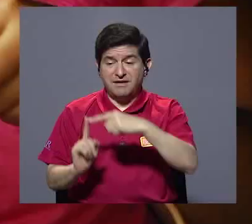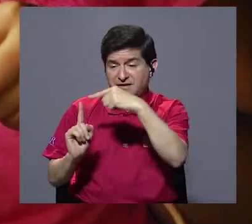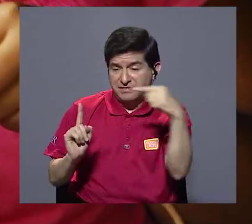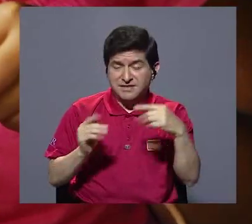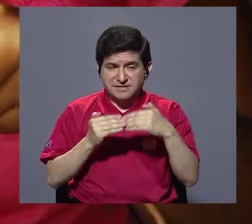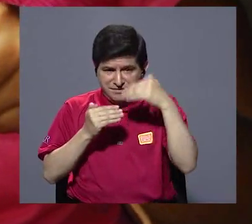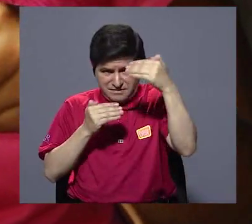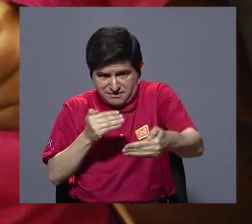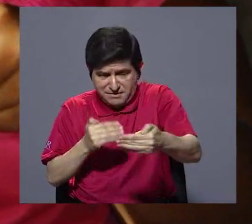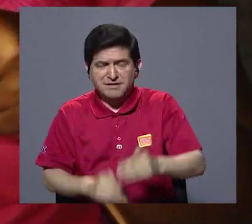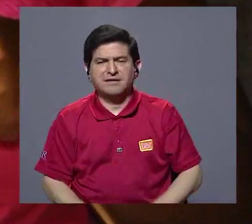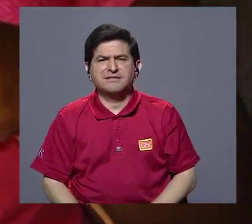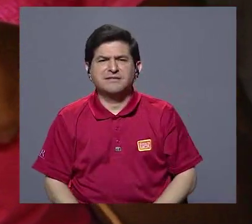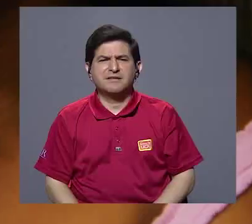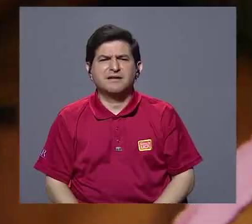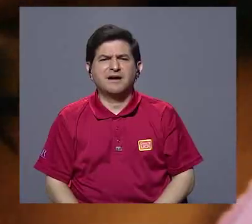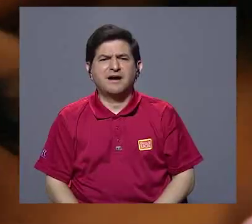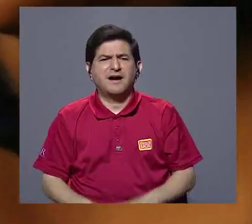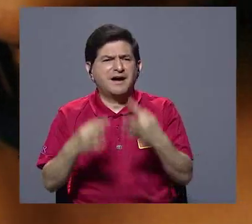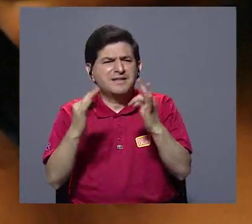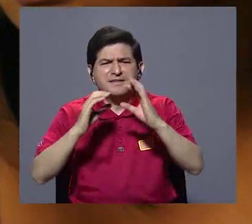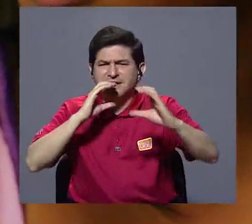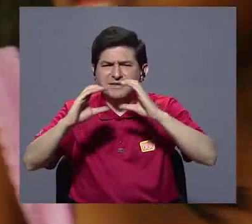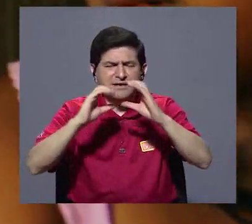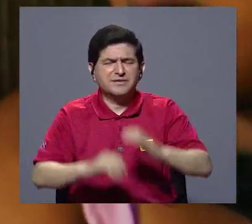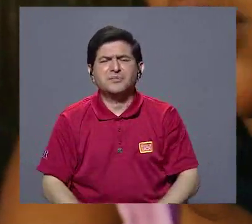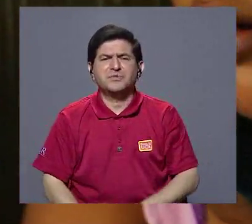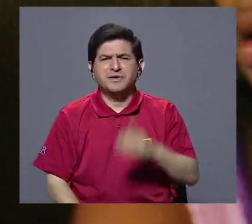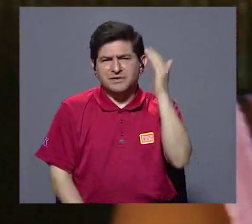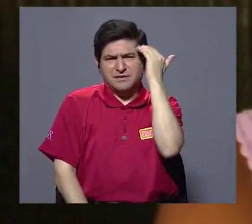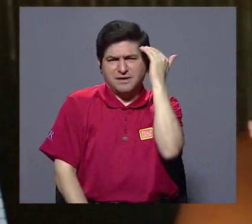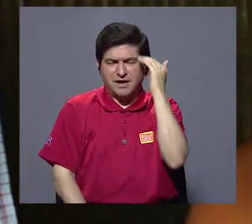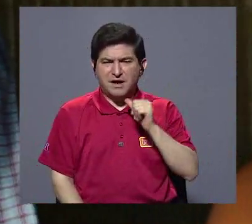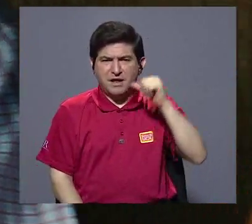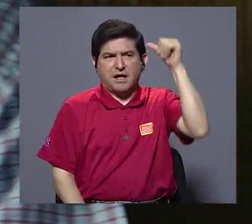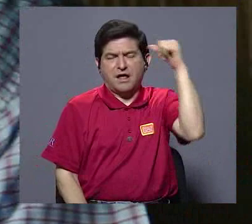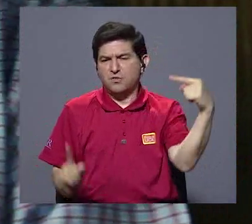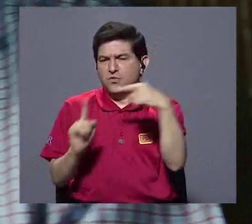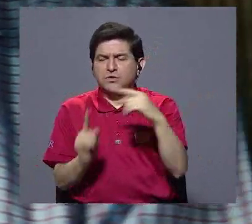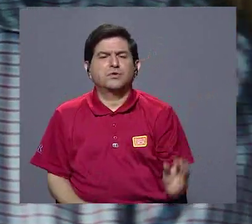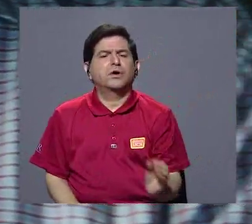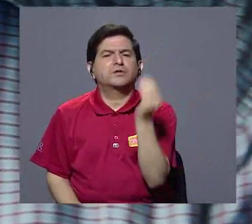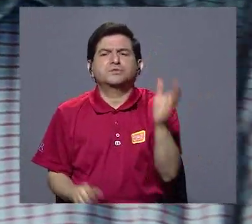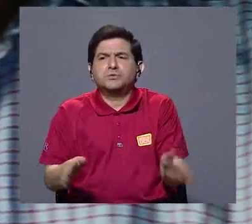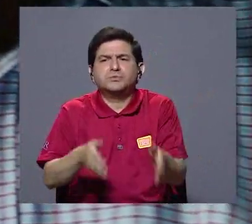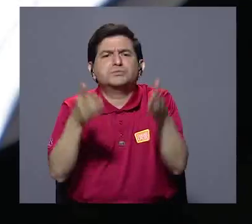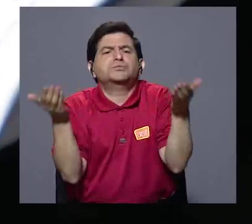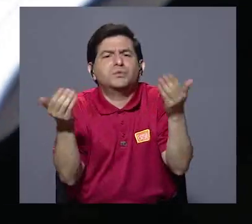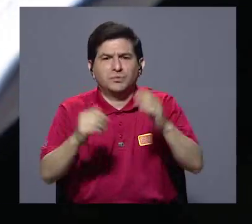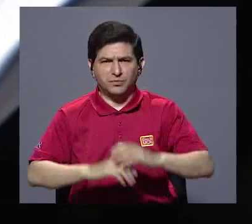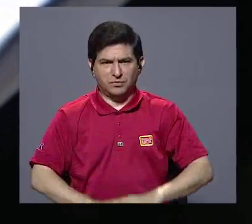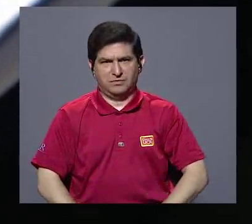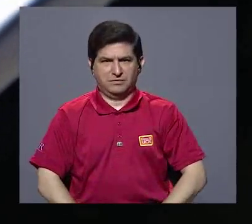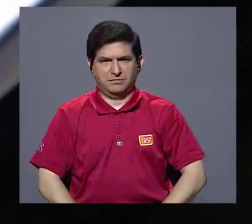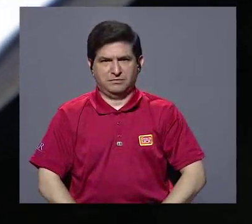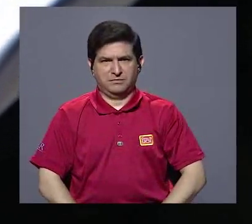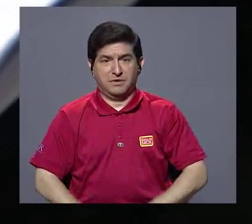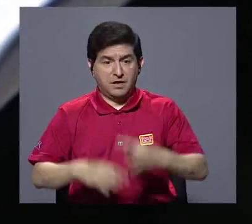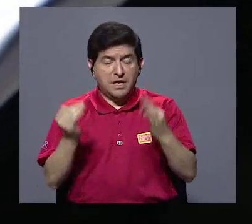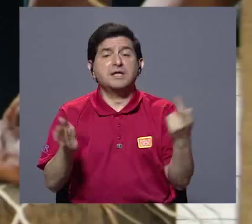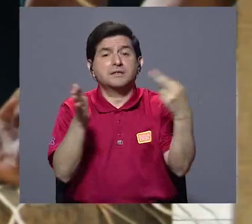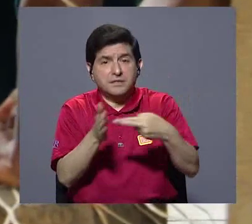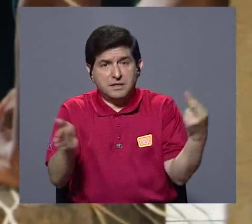ahí viene entonces de cómo pueden transmitir los conocimientos de los mayores hacia la juventud y